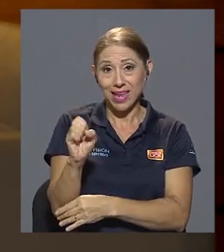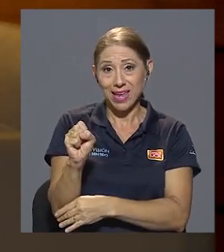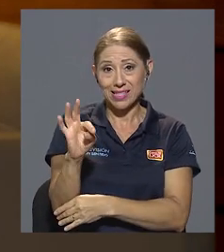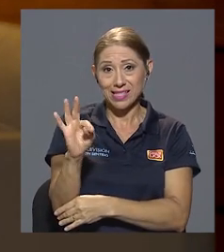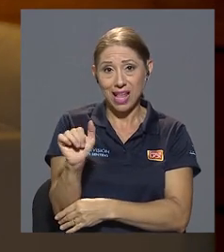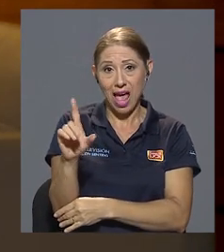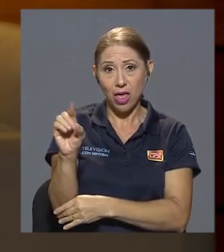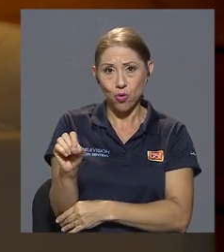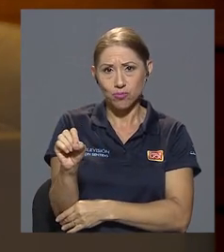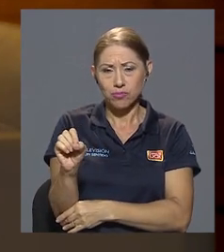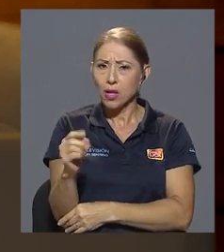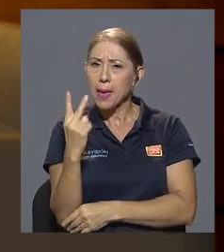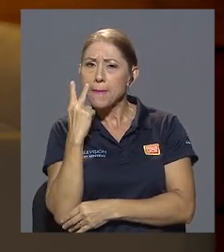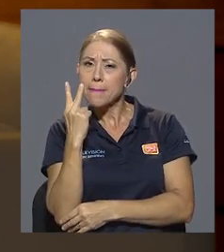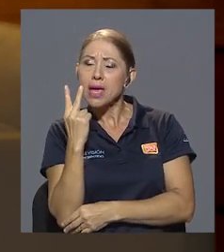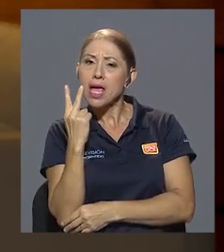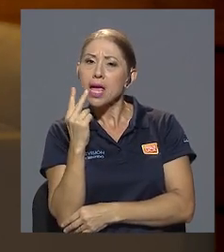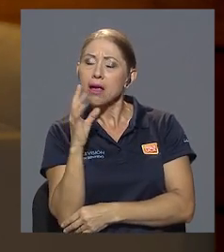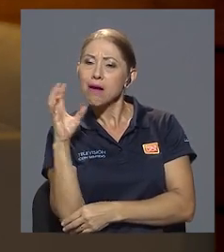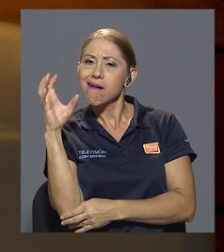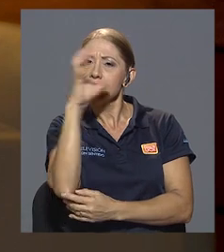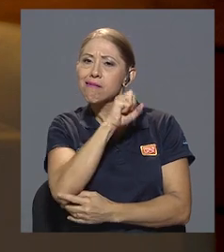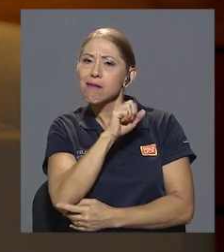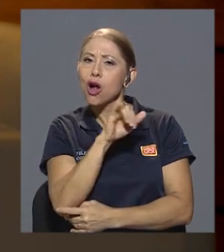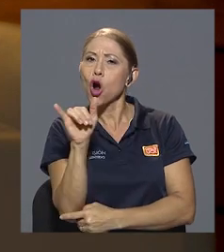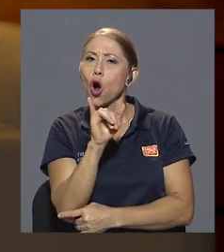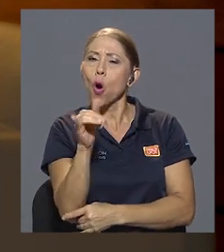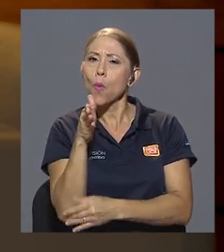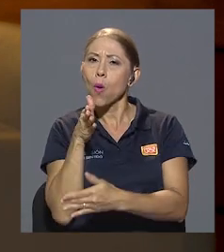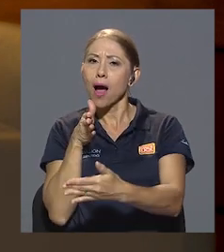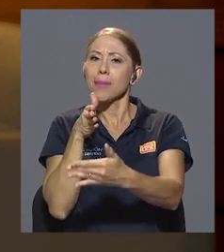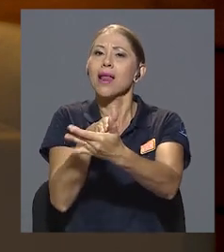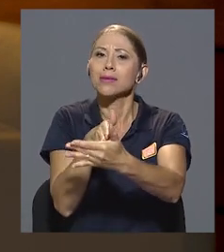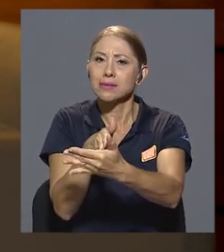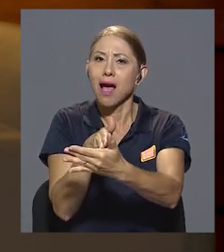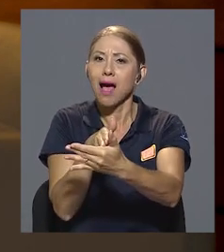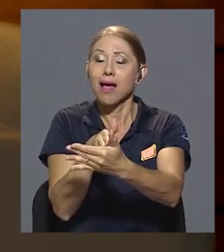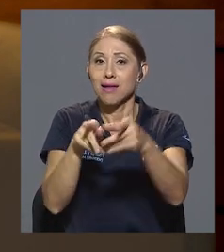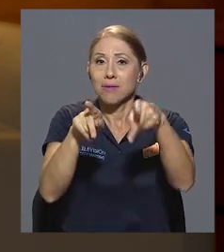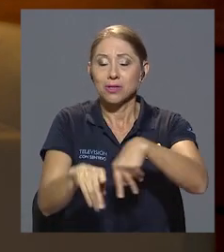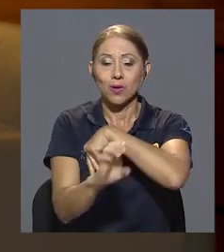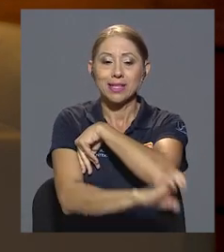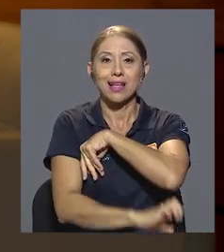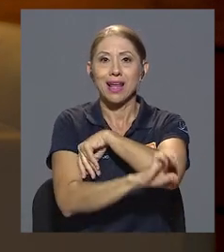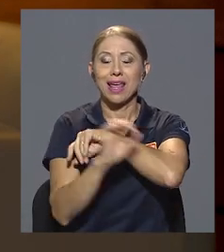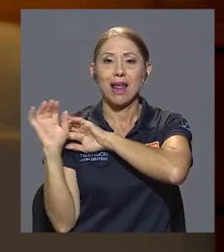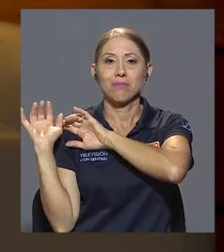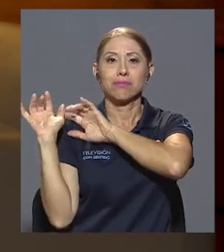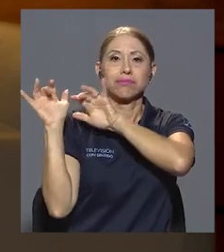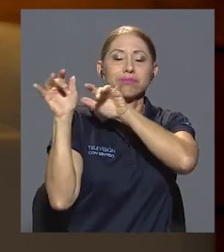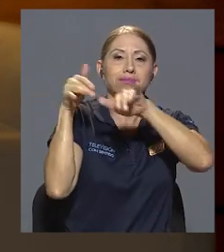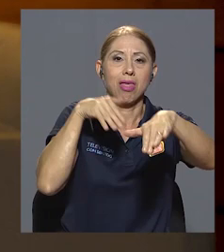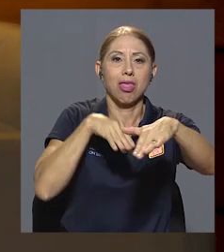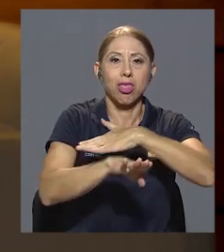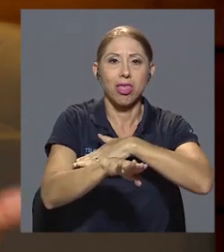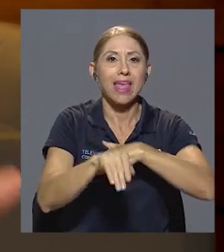como una amenaza posiblemente la migración del extranjero eso es una categoría